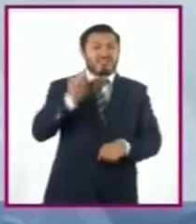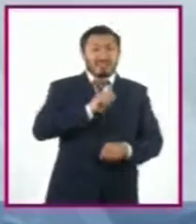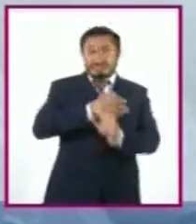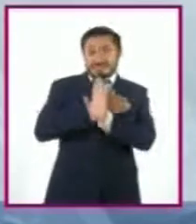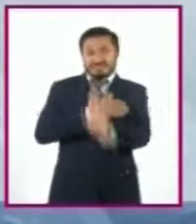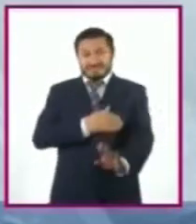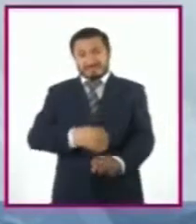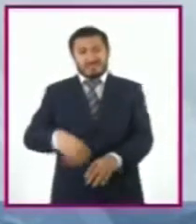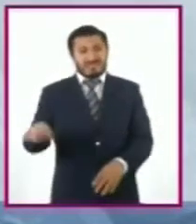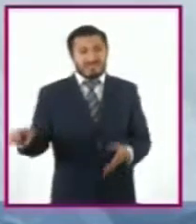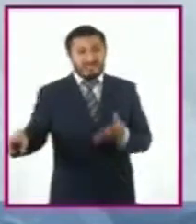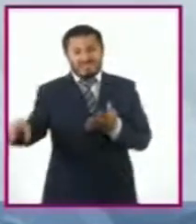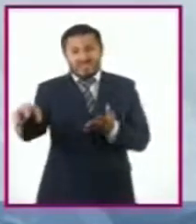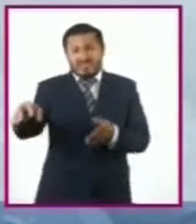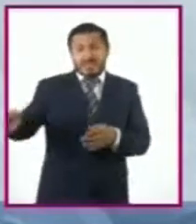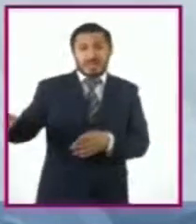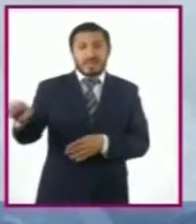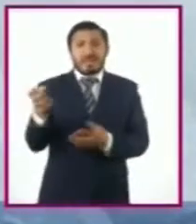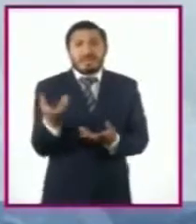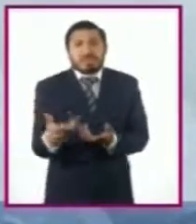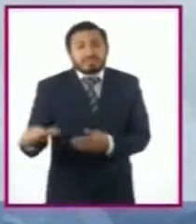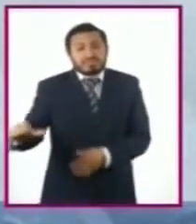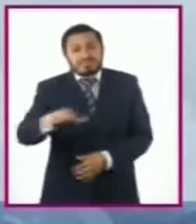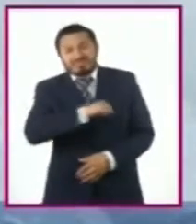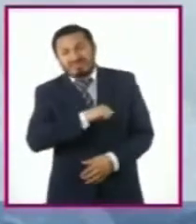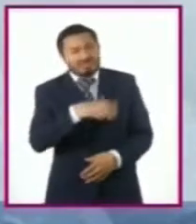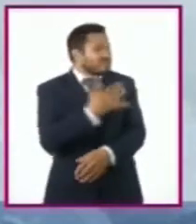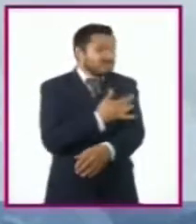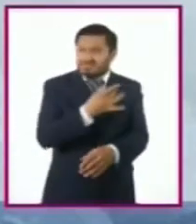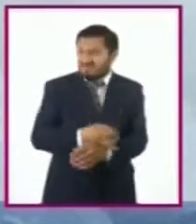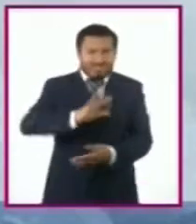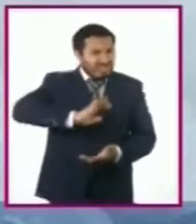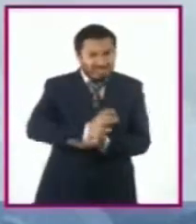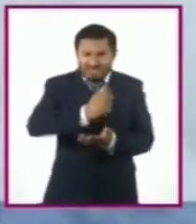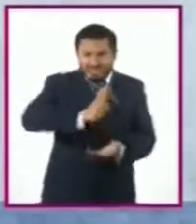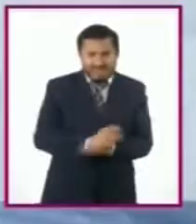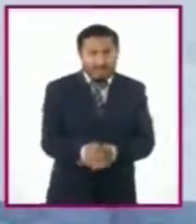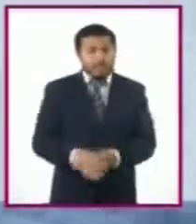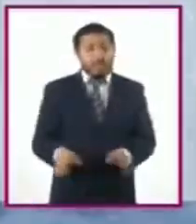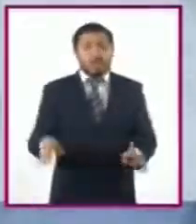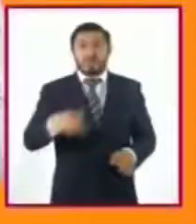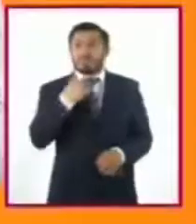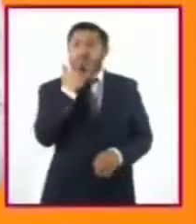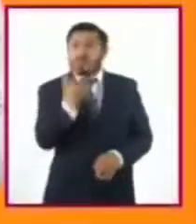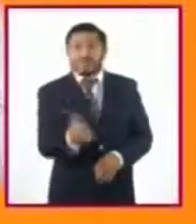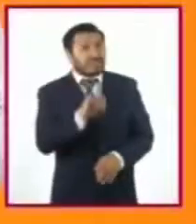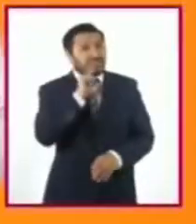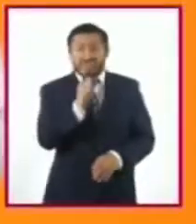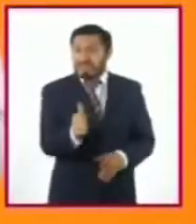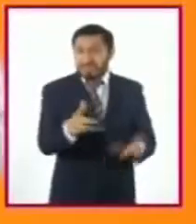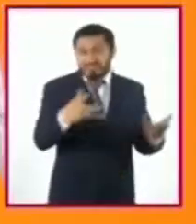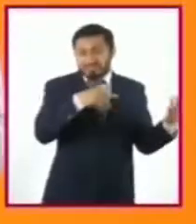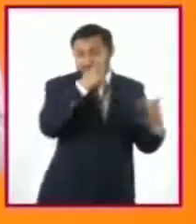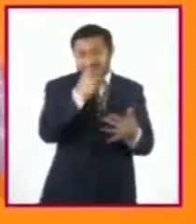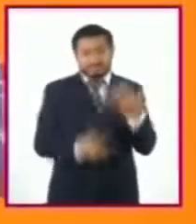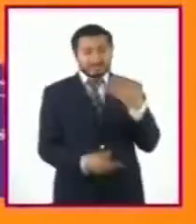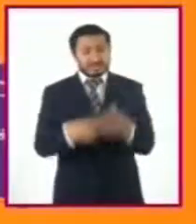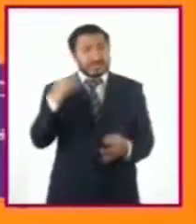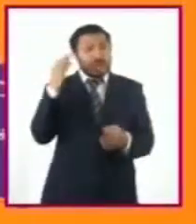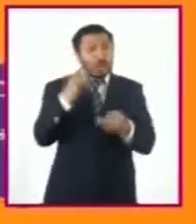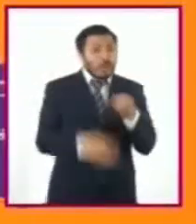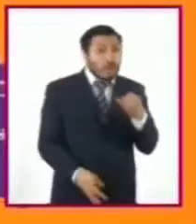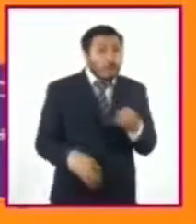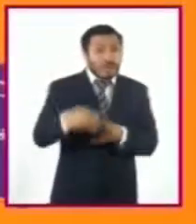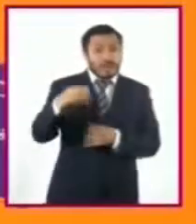la infidelidad, la deshonestidad, la discriminación o la impunidad. Y finalmente hablaremos del